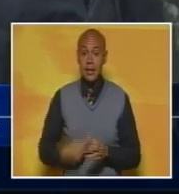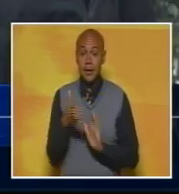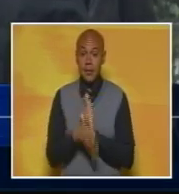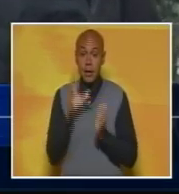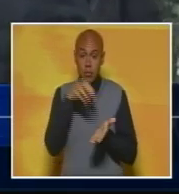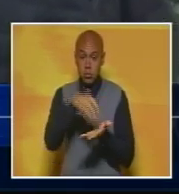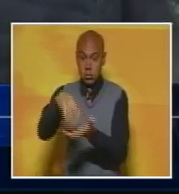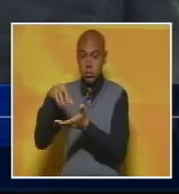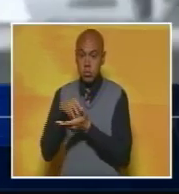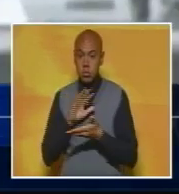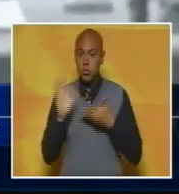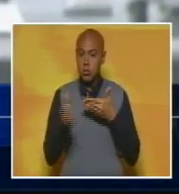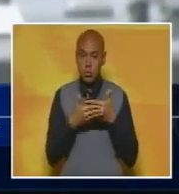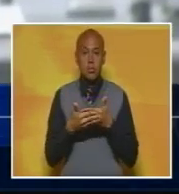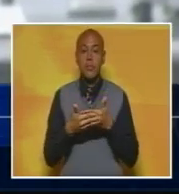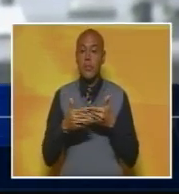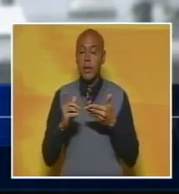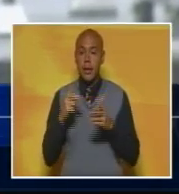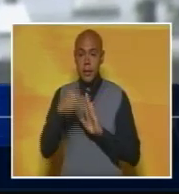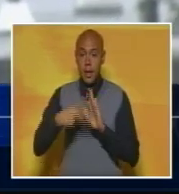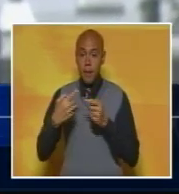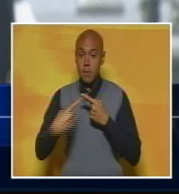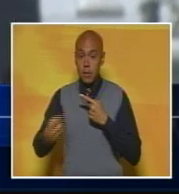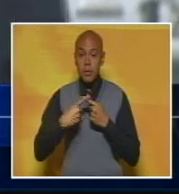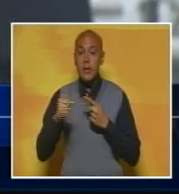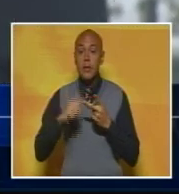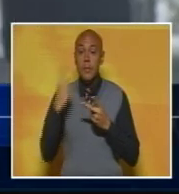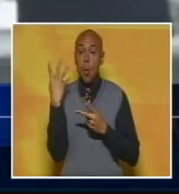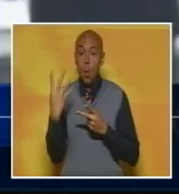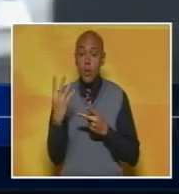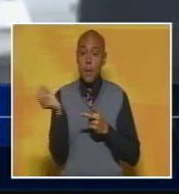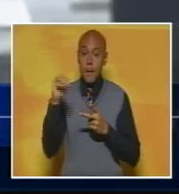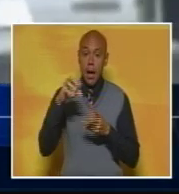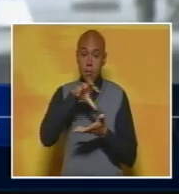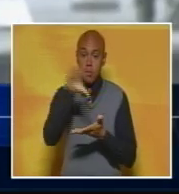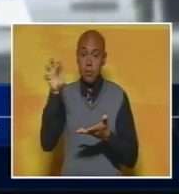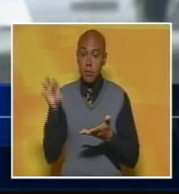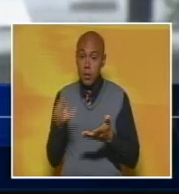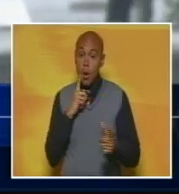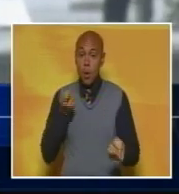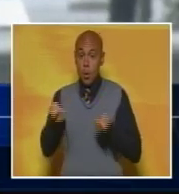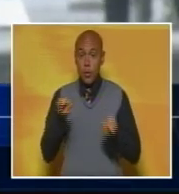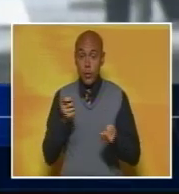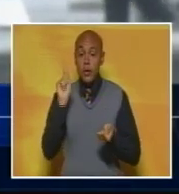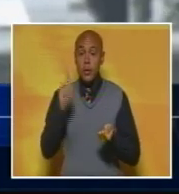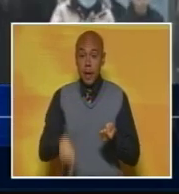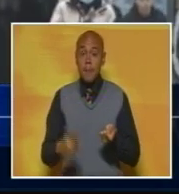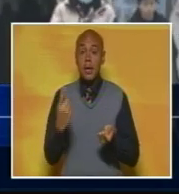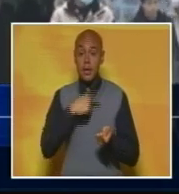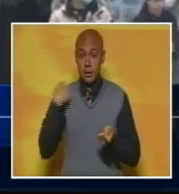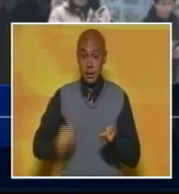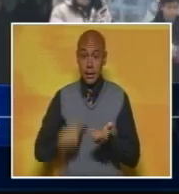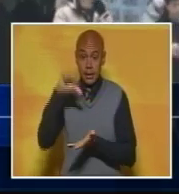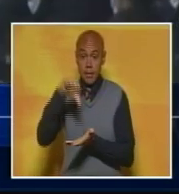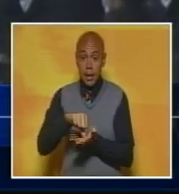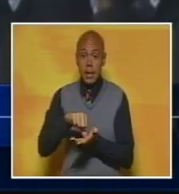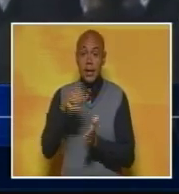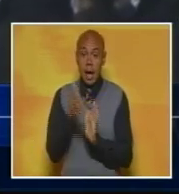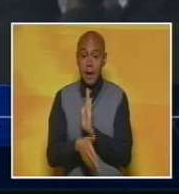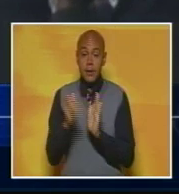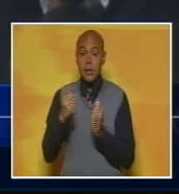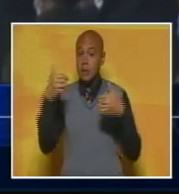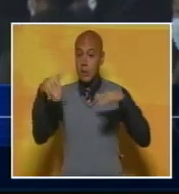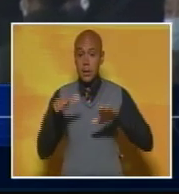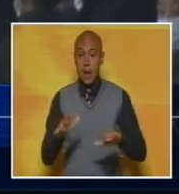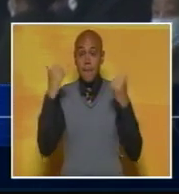imponerse restricciones de transporte en otras 4 localidades. Como medida adicional, en Pekín se cancelaron los tradicionales festejos de